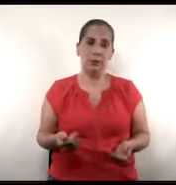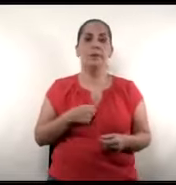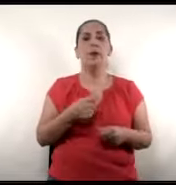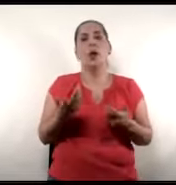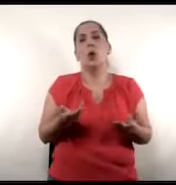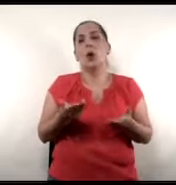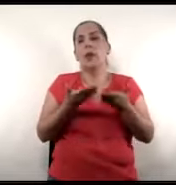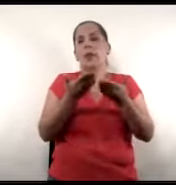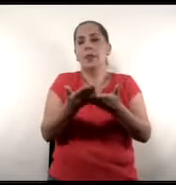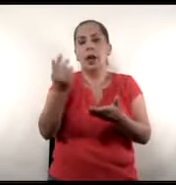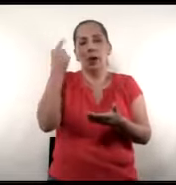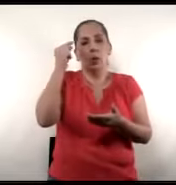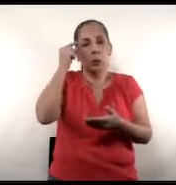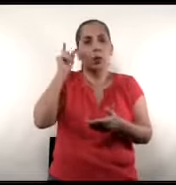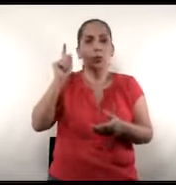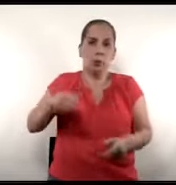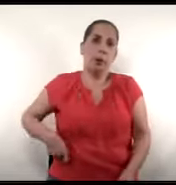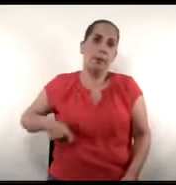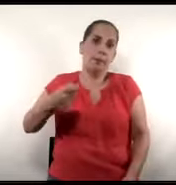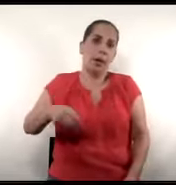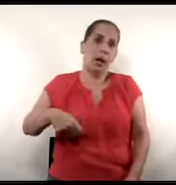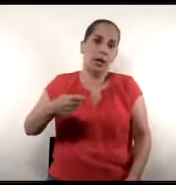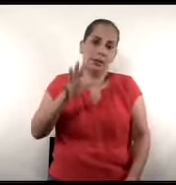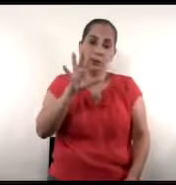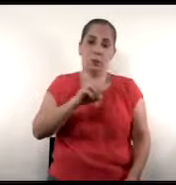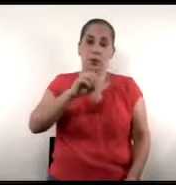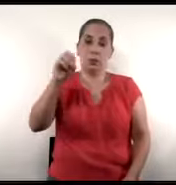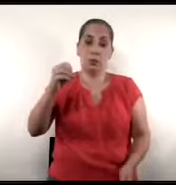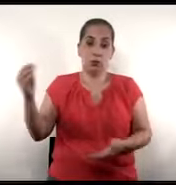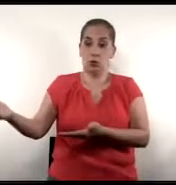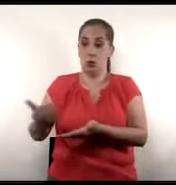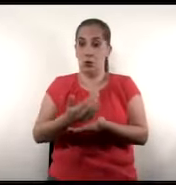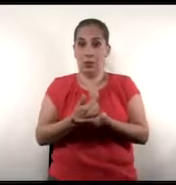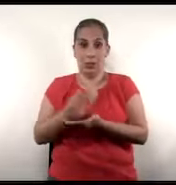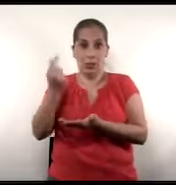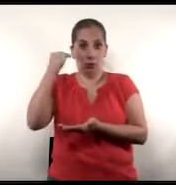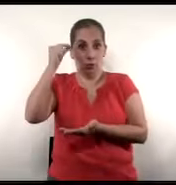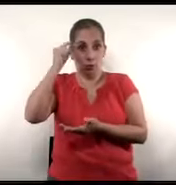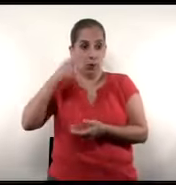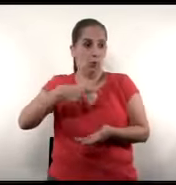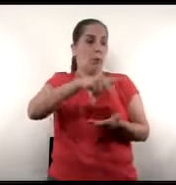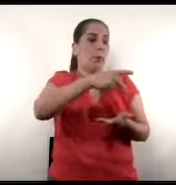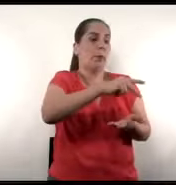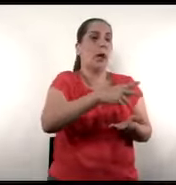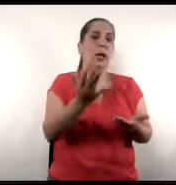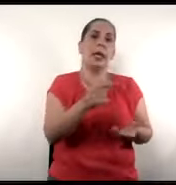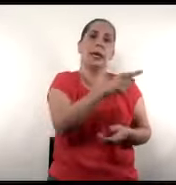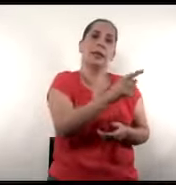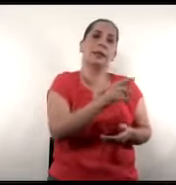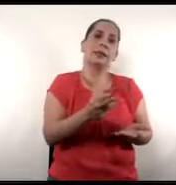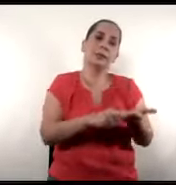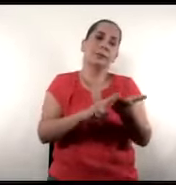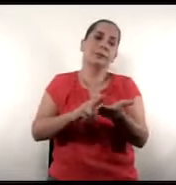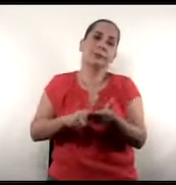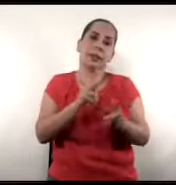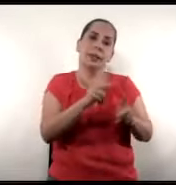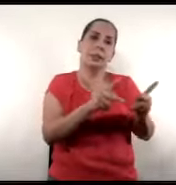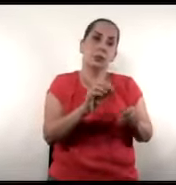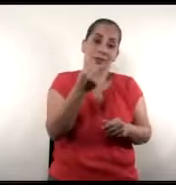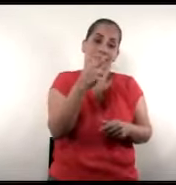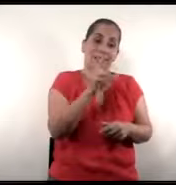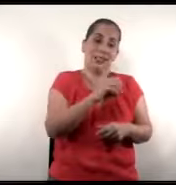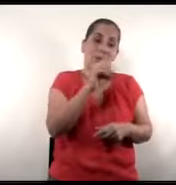dedica el gobierno a pagarla. El 50% de los ingresos del gobierno van a pagar esa planilla, que es solo el